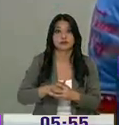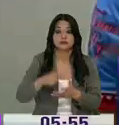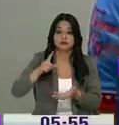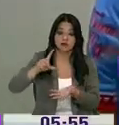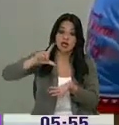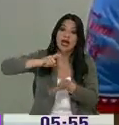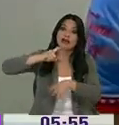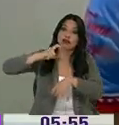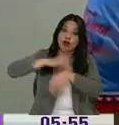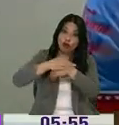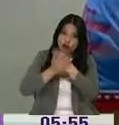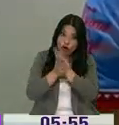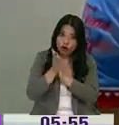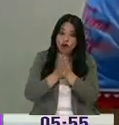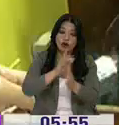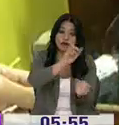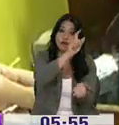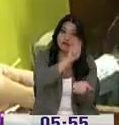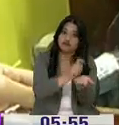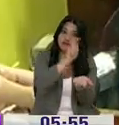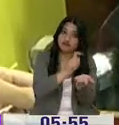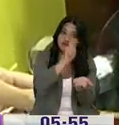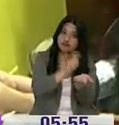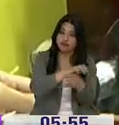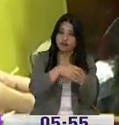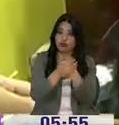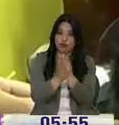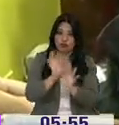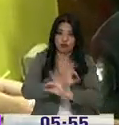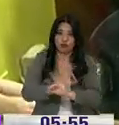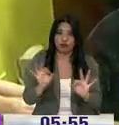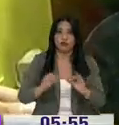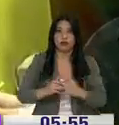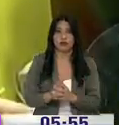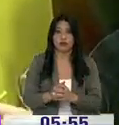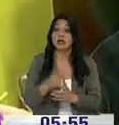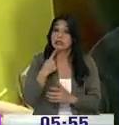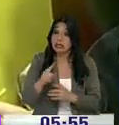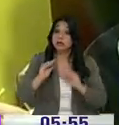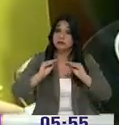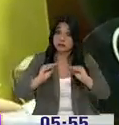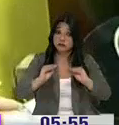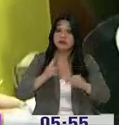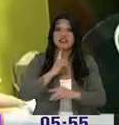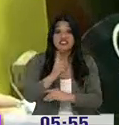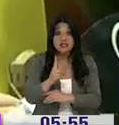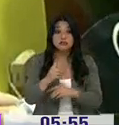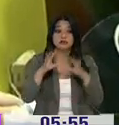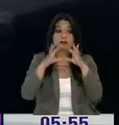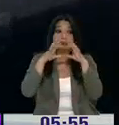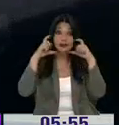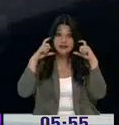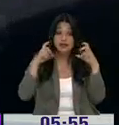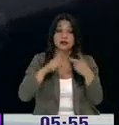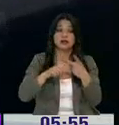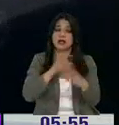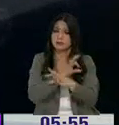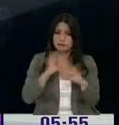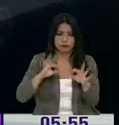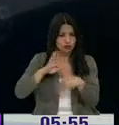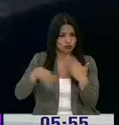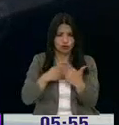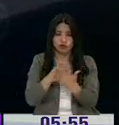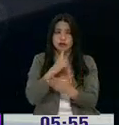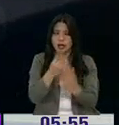eso, tener desinfectantes. Detallábamos que nos tengamos mucho cuidado, que usemos mascarillas. Para evitar